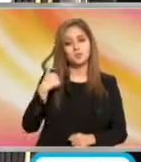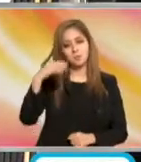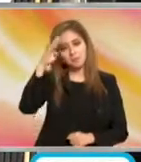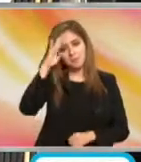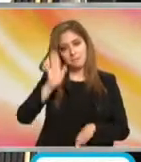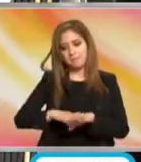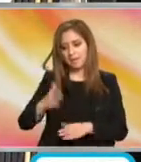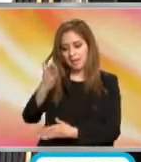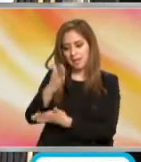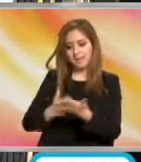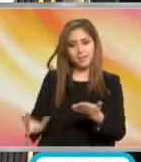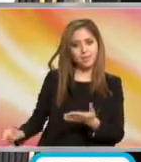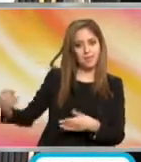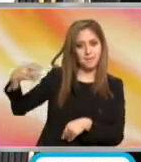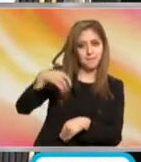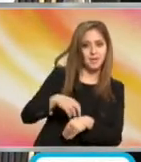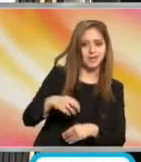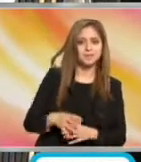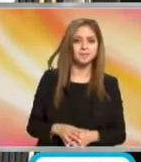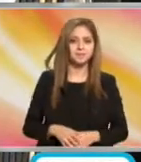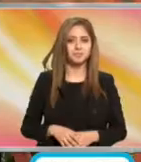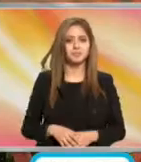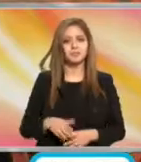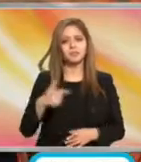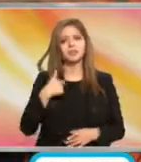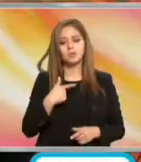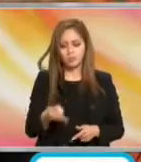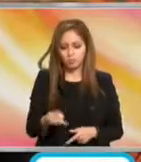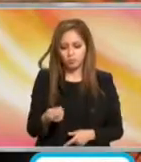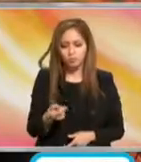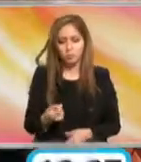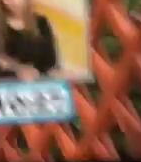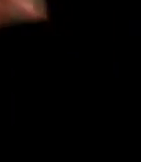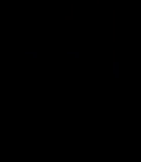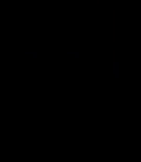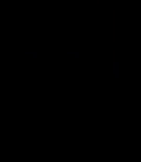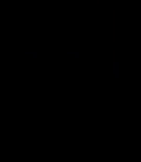cacerola, mi chef. Muy bien, Ahí sí, está. ¿verdad? Eso ni para el arranque, ¿cómo crees? ¡Qué delicia!